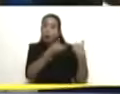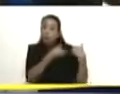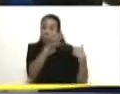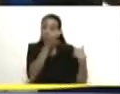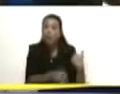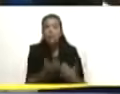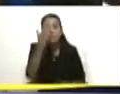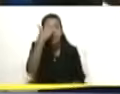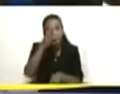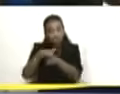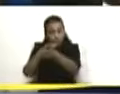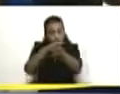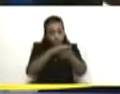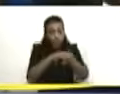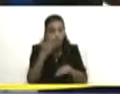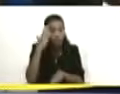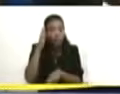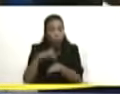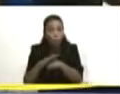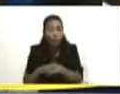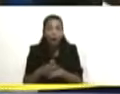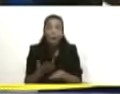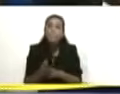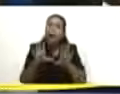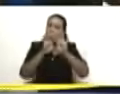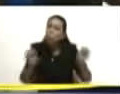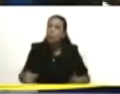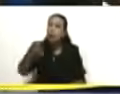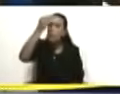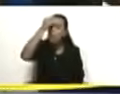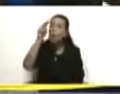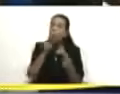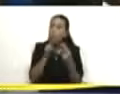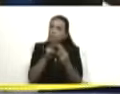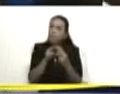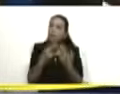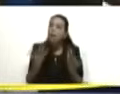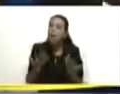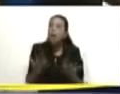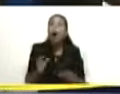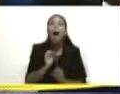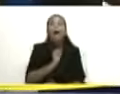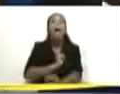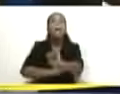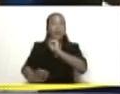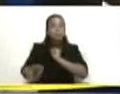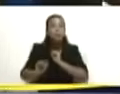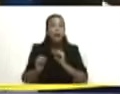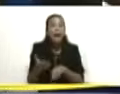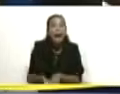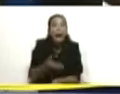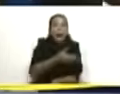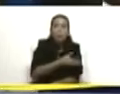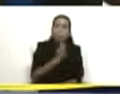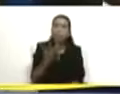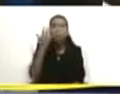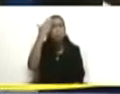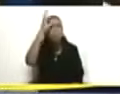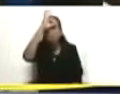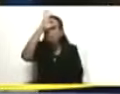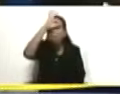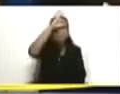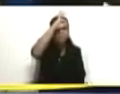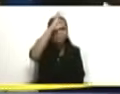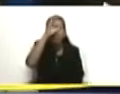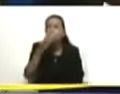Ya saben, mientras más educación, conocimiento que se tenga en las tempranas edades